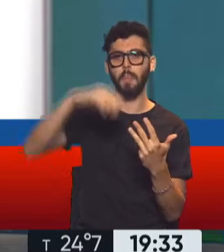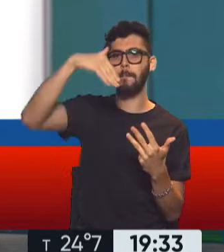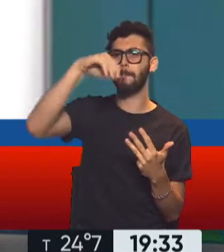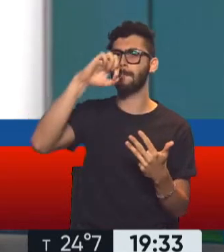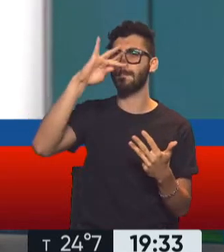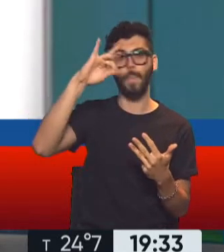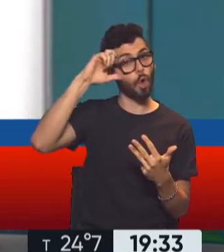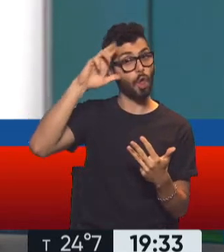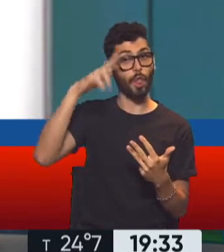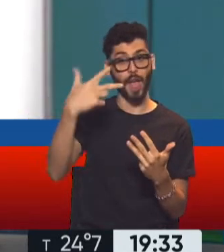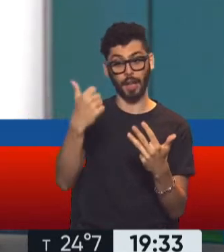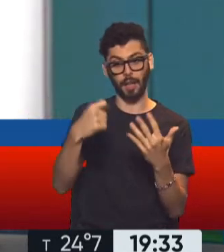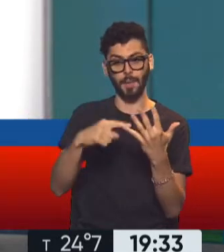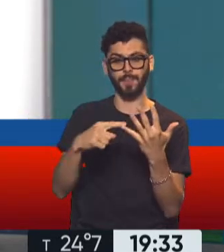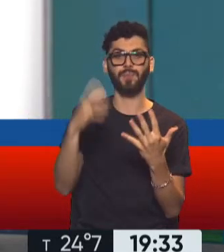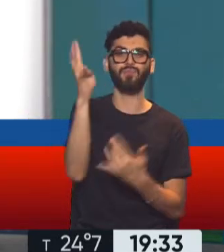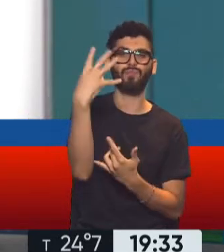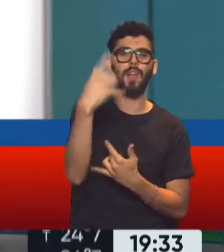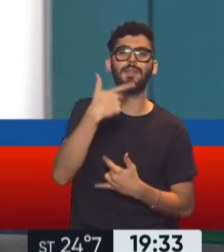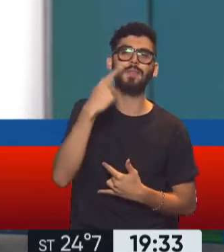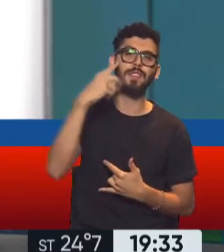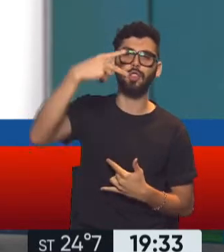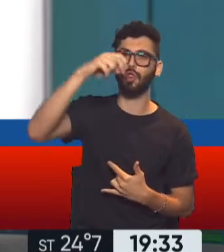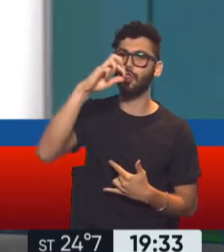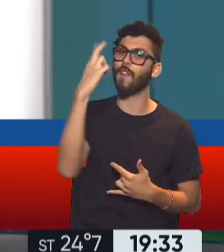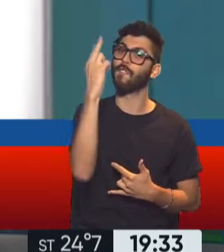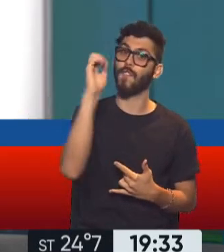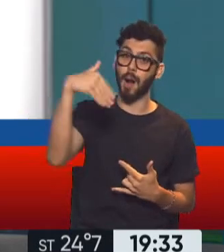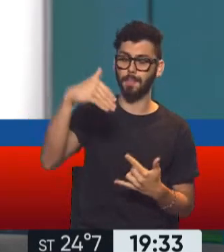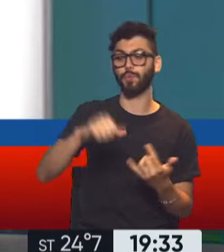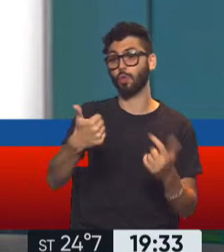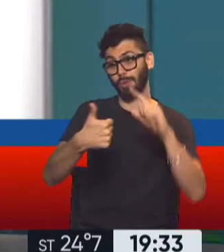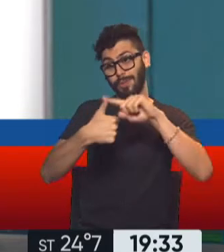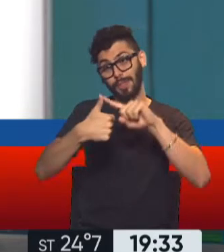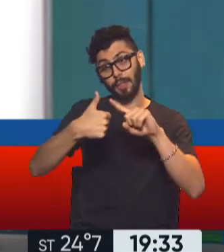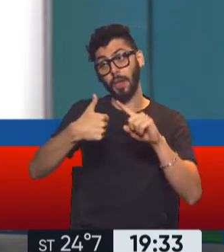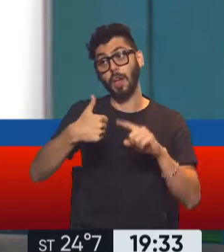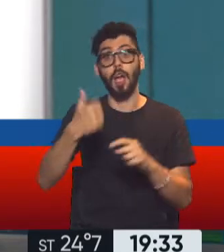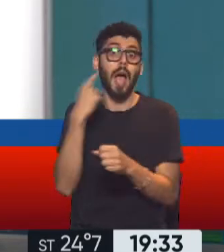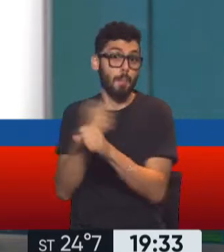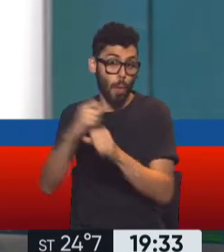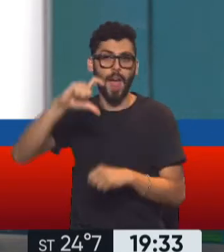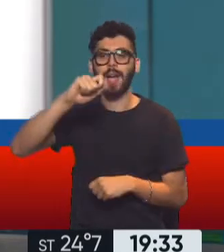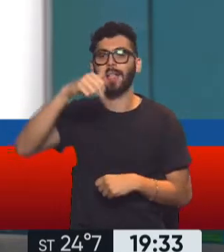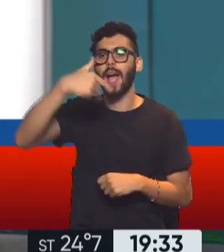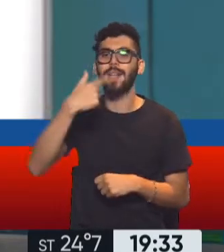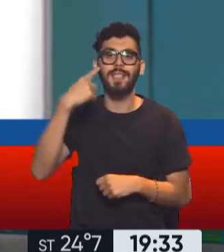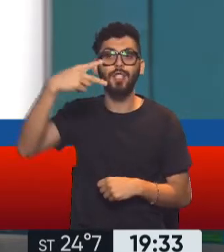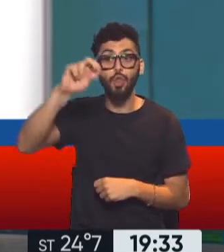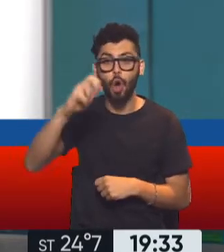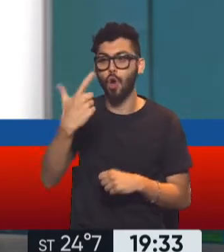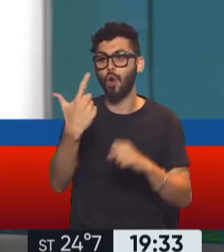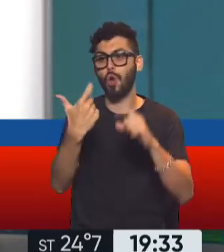tenemos Sinopharm, ¿sí? Y también está aprobada CanSino. Tenemos aprobada recientemente